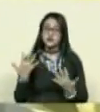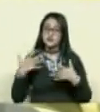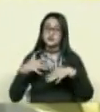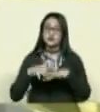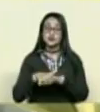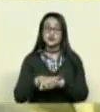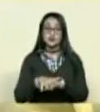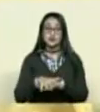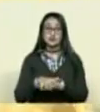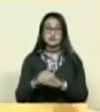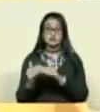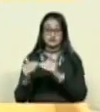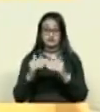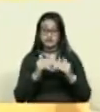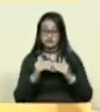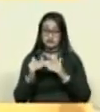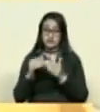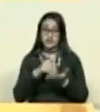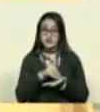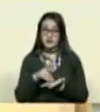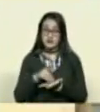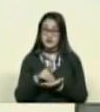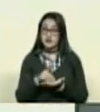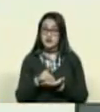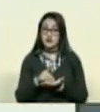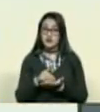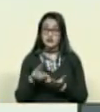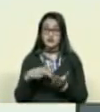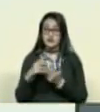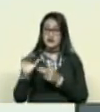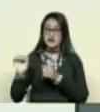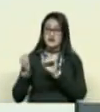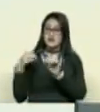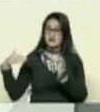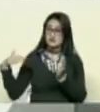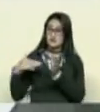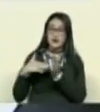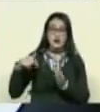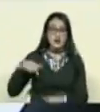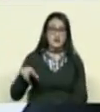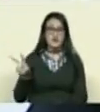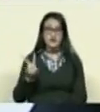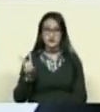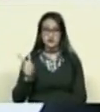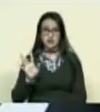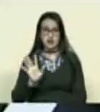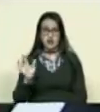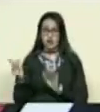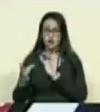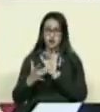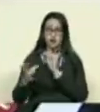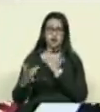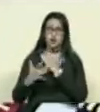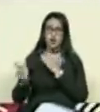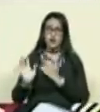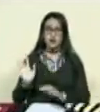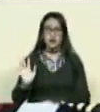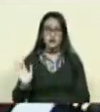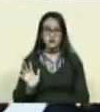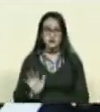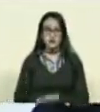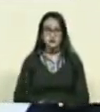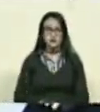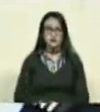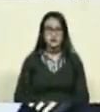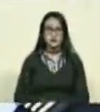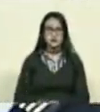la soberanía y la dignidad para impedir que el imperio alguno toque nuestra patria. Tienen ustedes, como